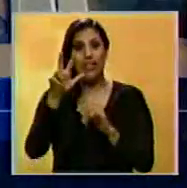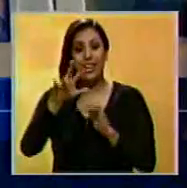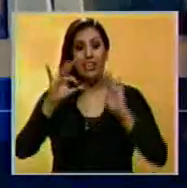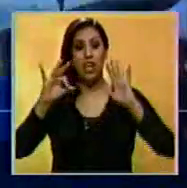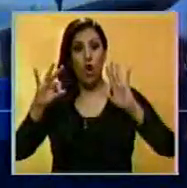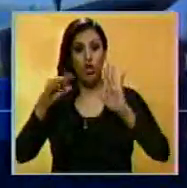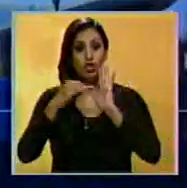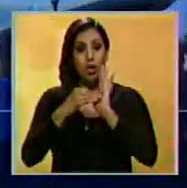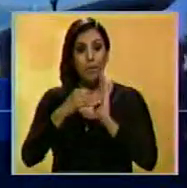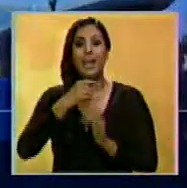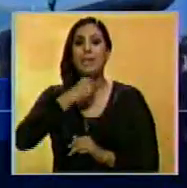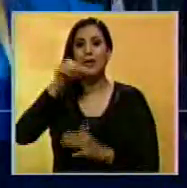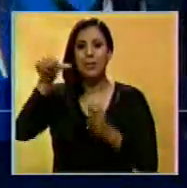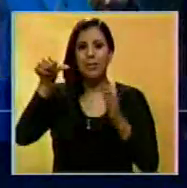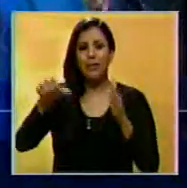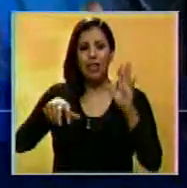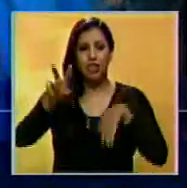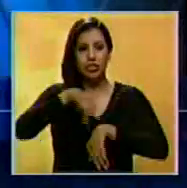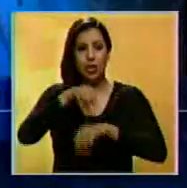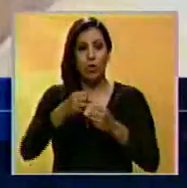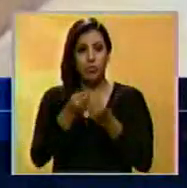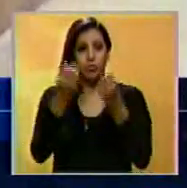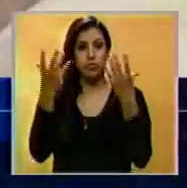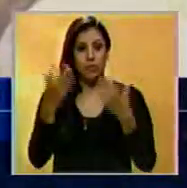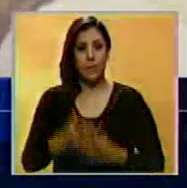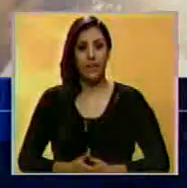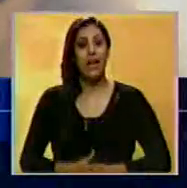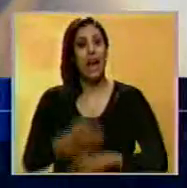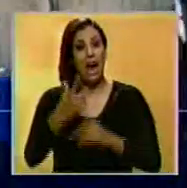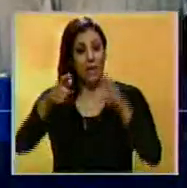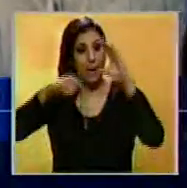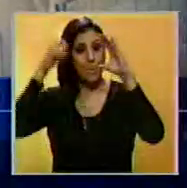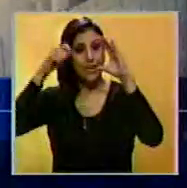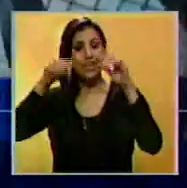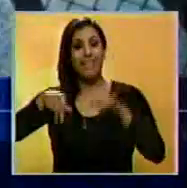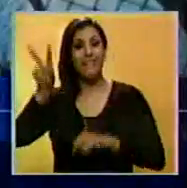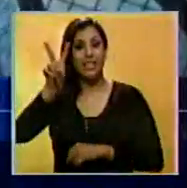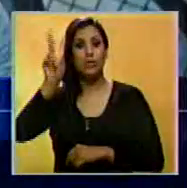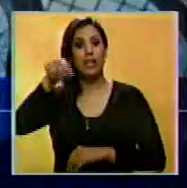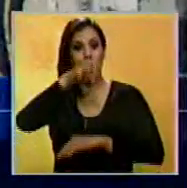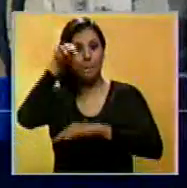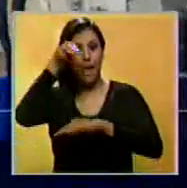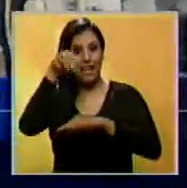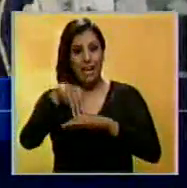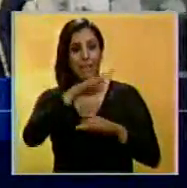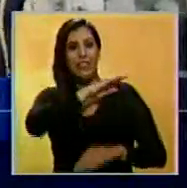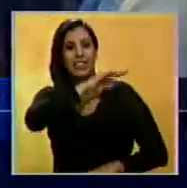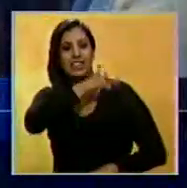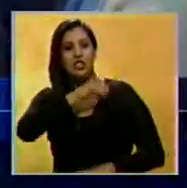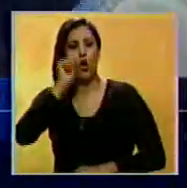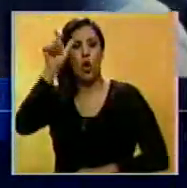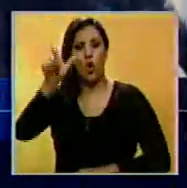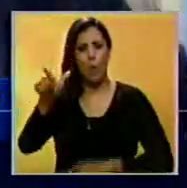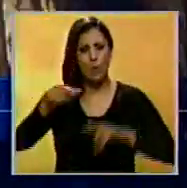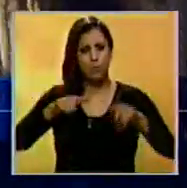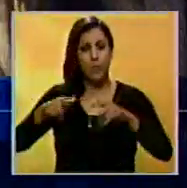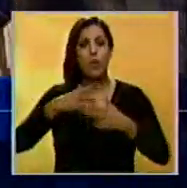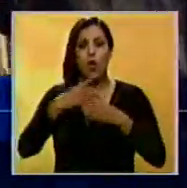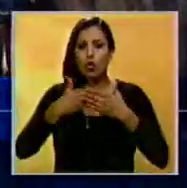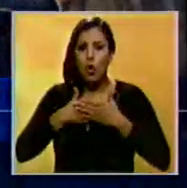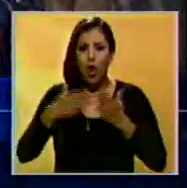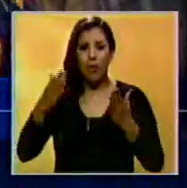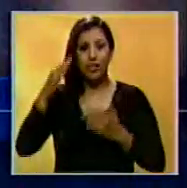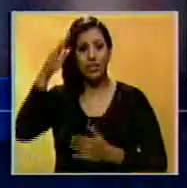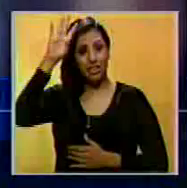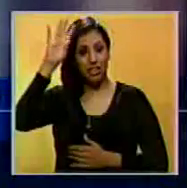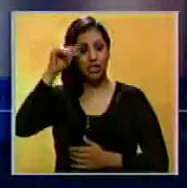38.000 likes en menos de 12 horas de su publicación. El video fue filmado en Venezuela y Miami bajo la dirección de Nuno Gómez. La colaboración de Chino y